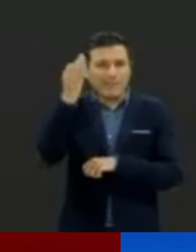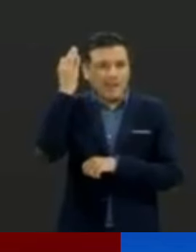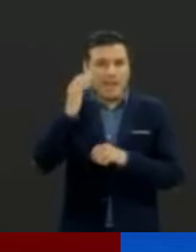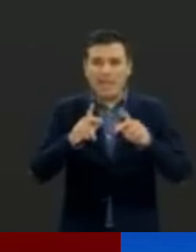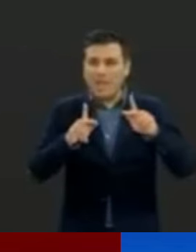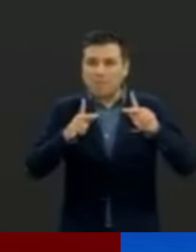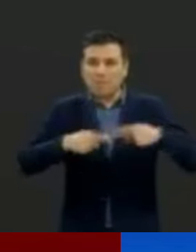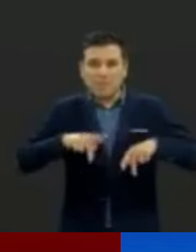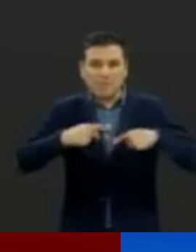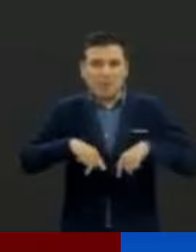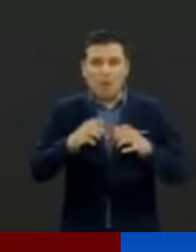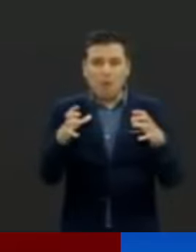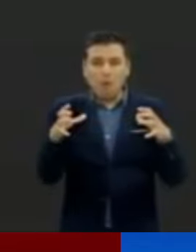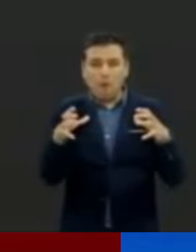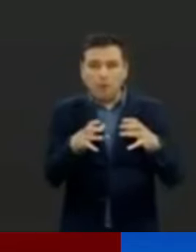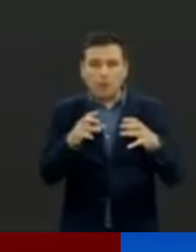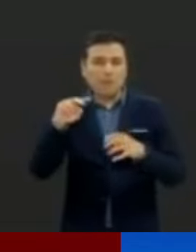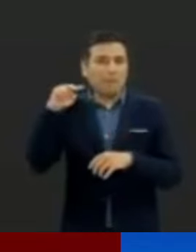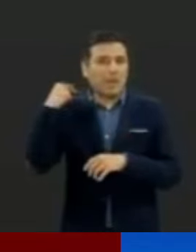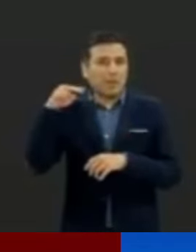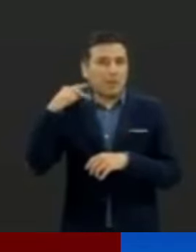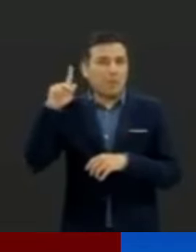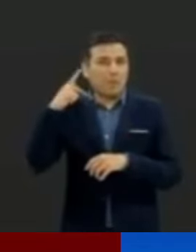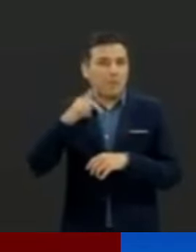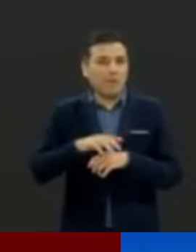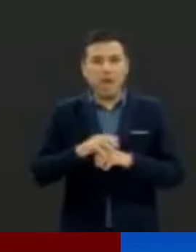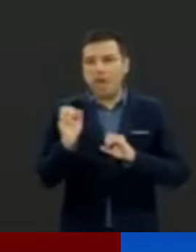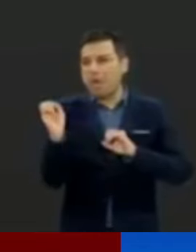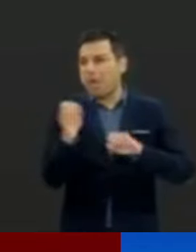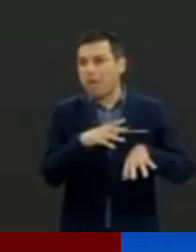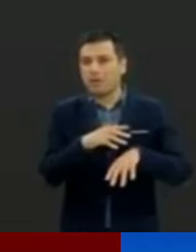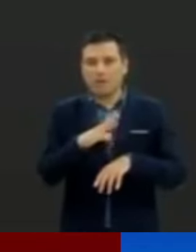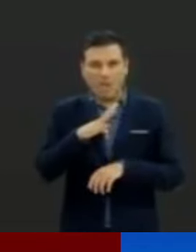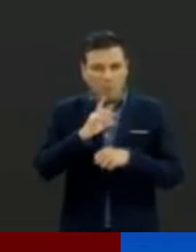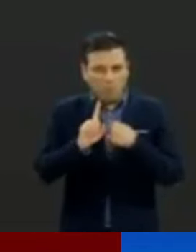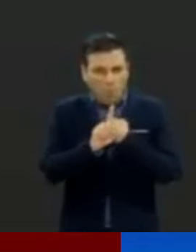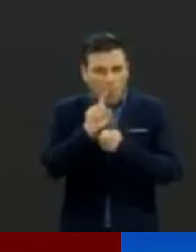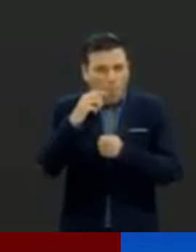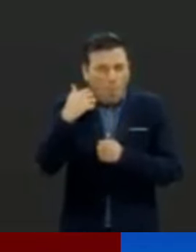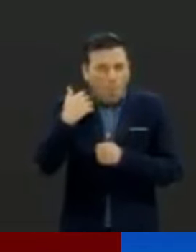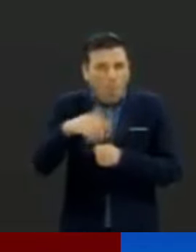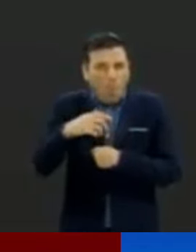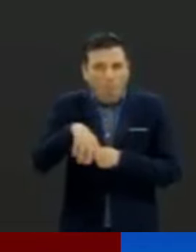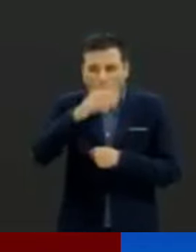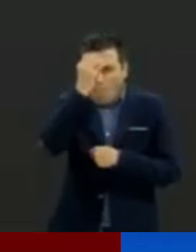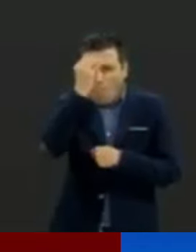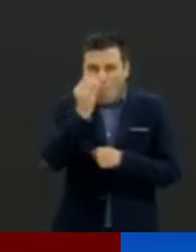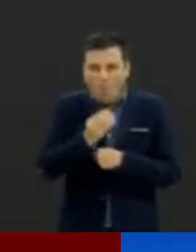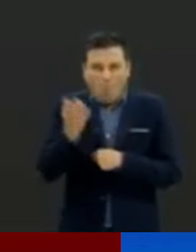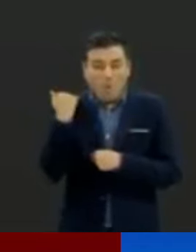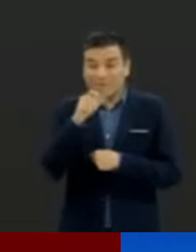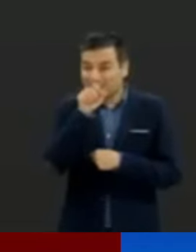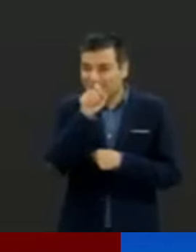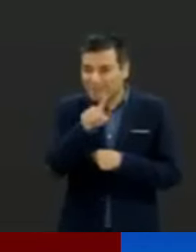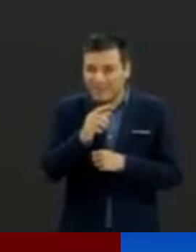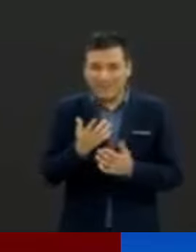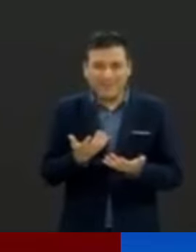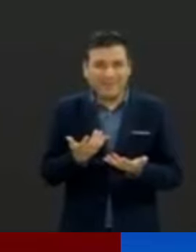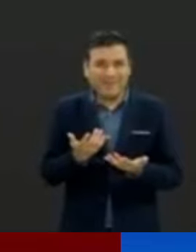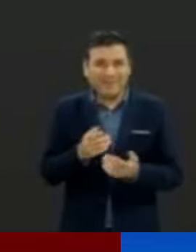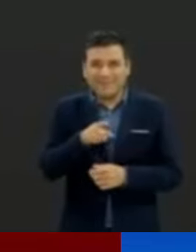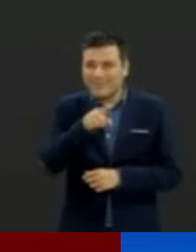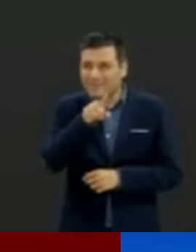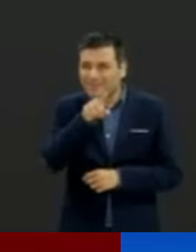los habitantes de comunidades como Veracruz y Puebla, que tuvieron tragedias en los últimos meses, los viajes excéntricos